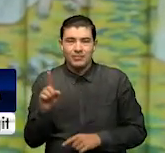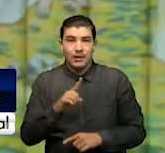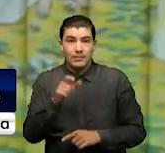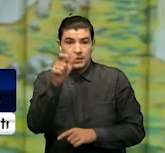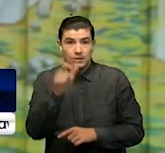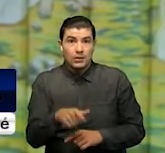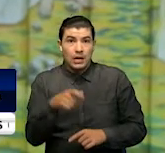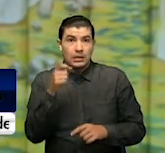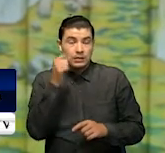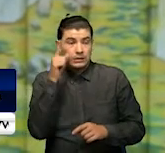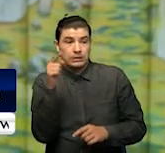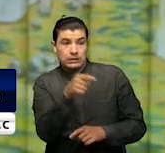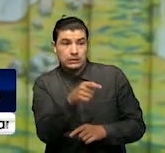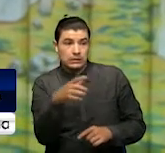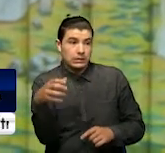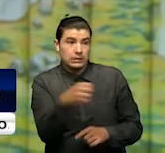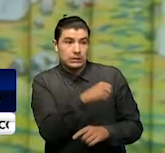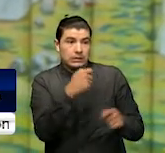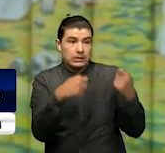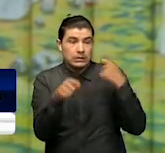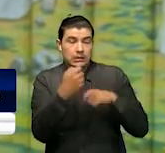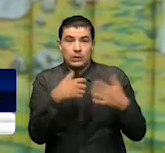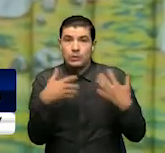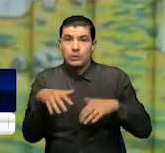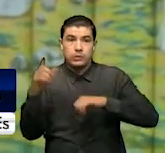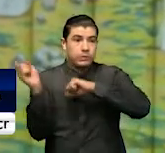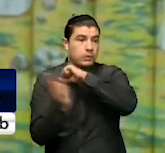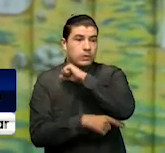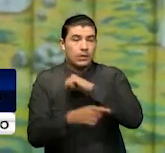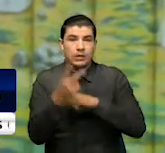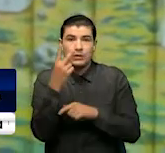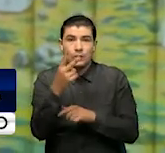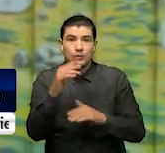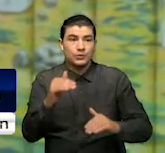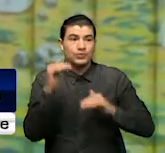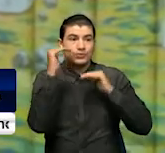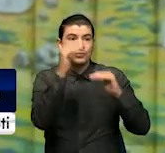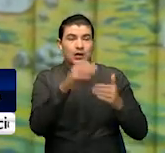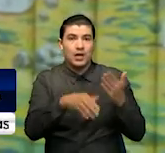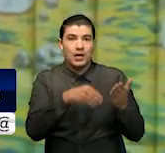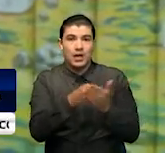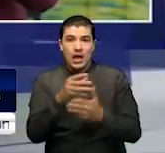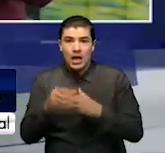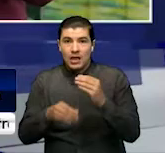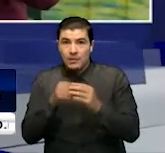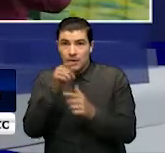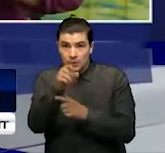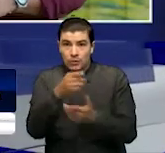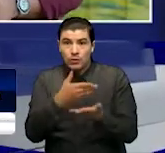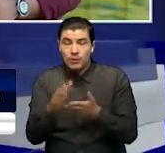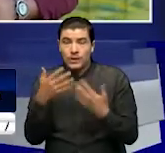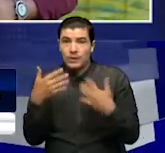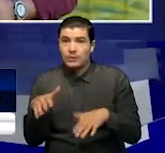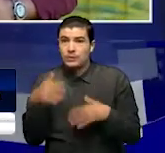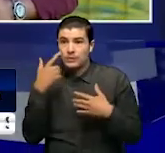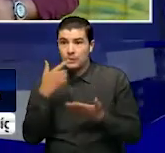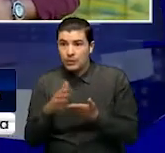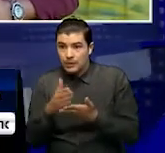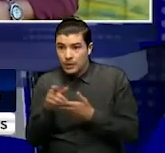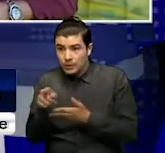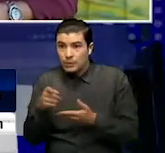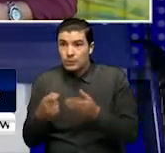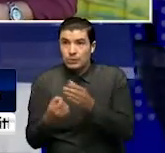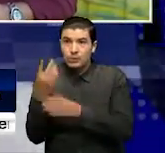sorprendida comercializando pólvora será multada con dos salarios mínimos legales vigentes y a la que sea sorprendida comprando un salario mínimo legal vigente